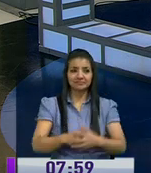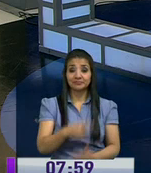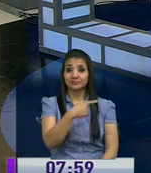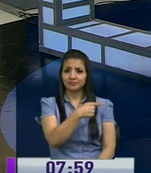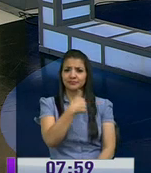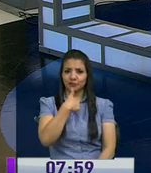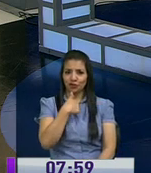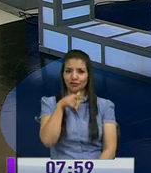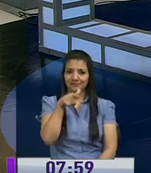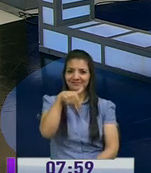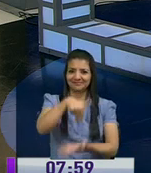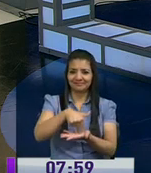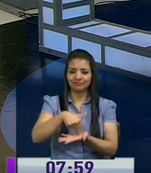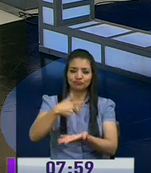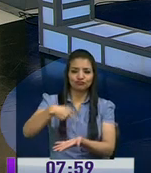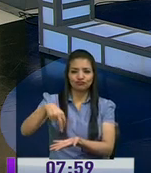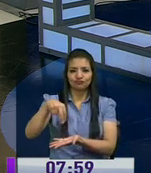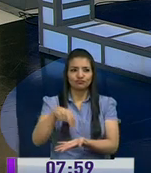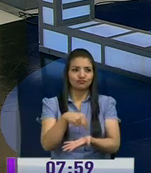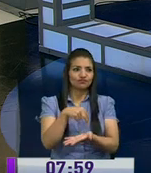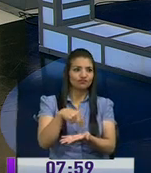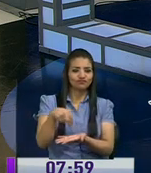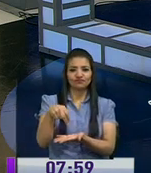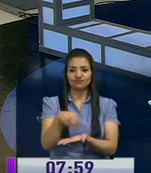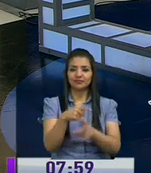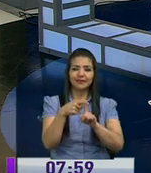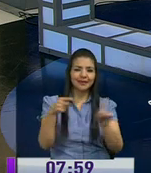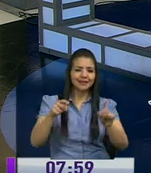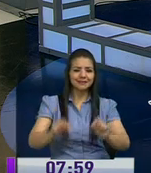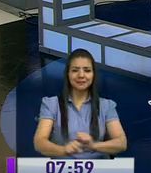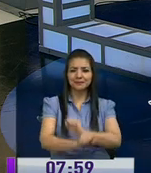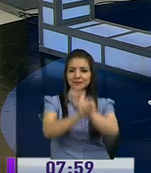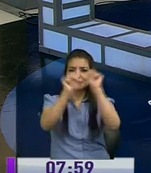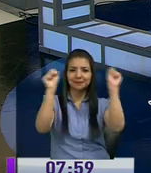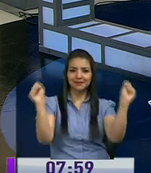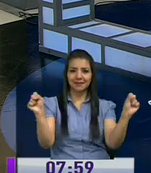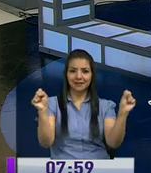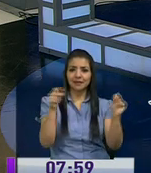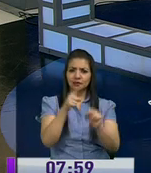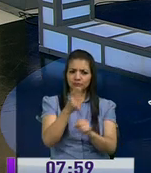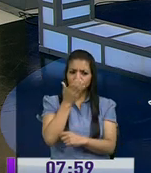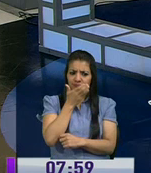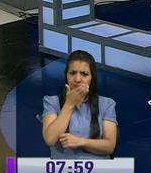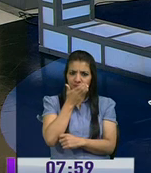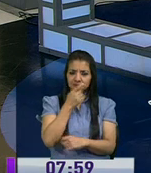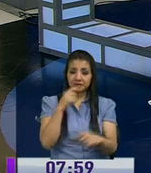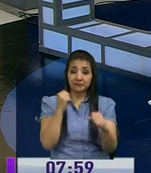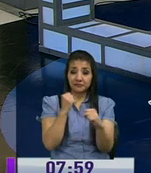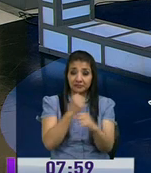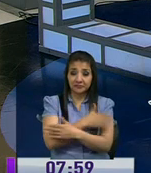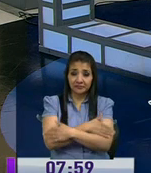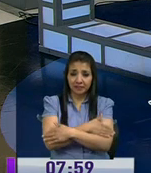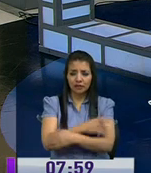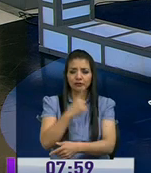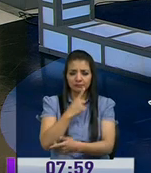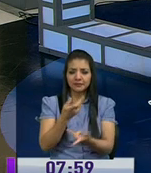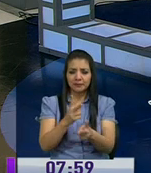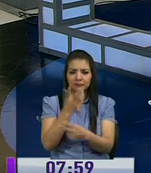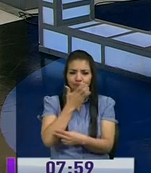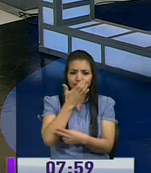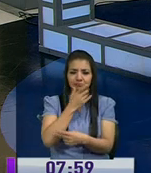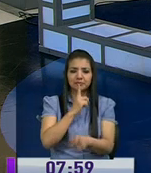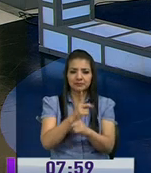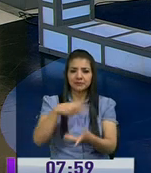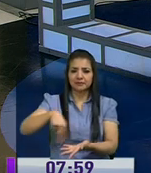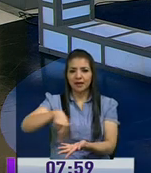echar paso, tempranito. Tempranito. Para que se caliente, porque eso ahora hace frío. Así que